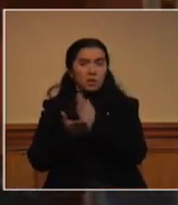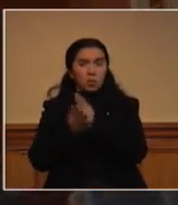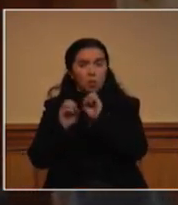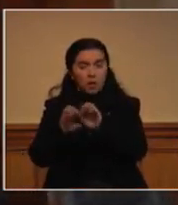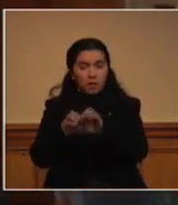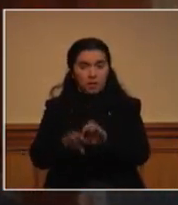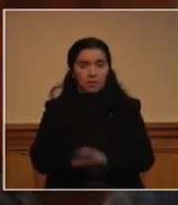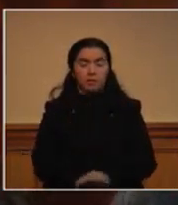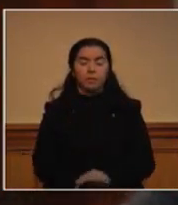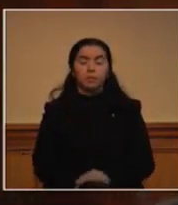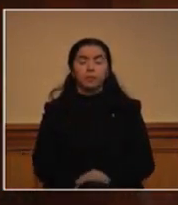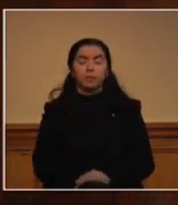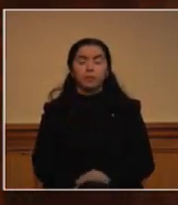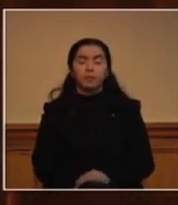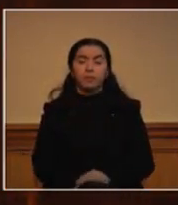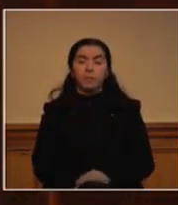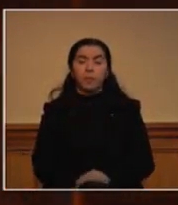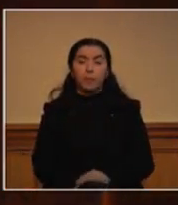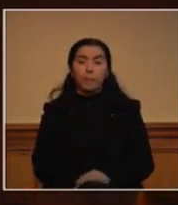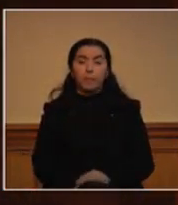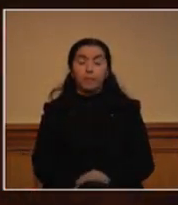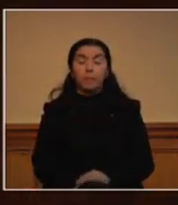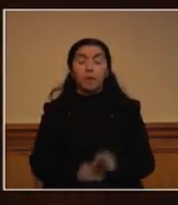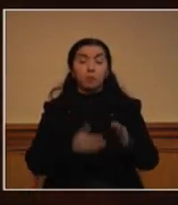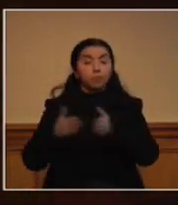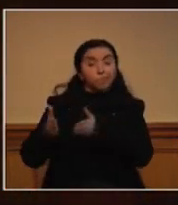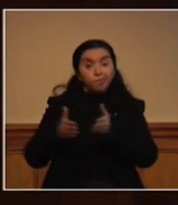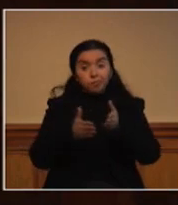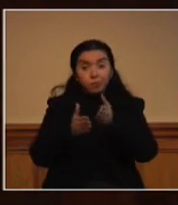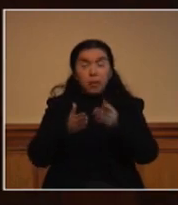enseñanza. Siguiendo este recorrido, en